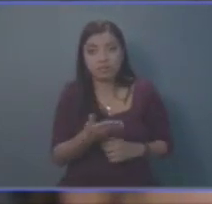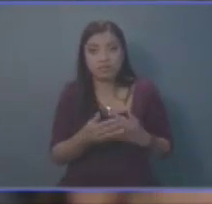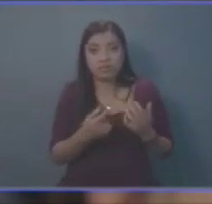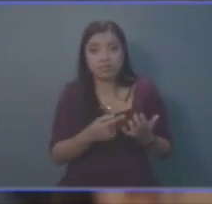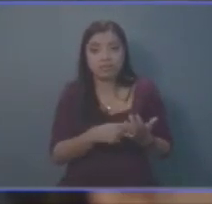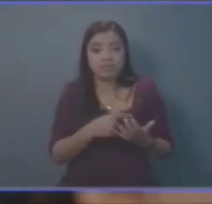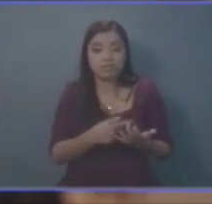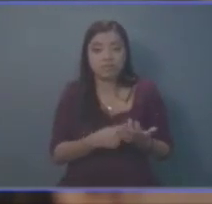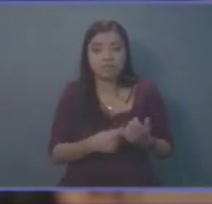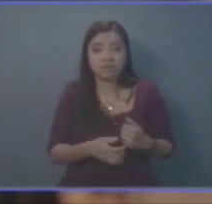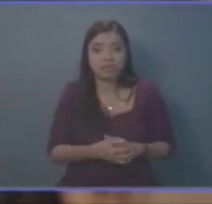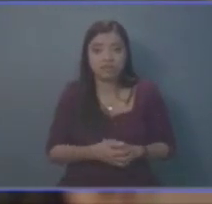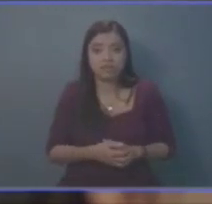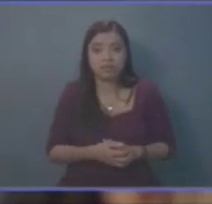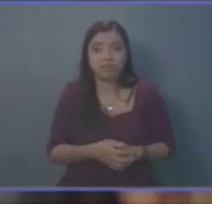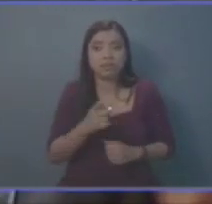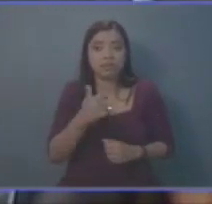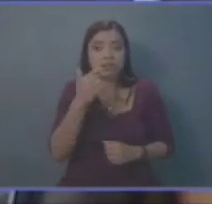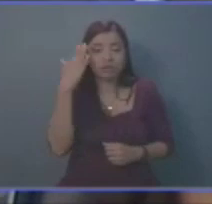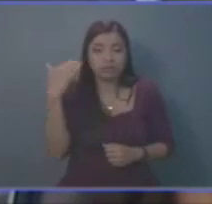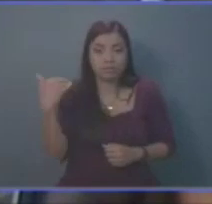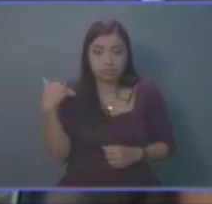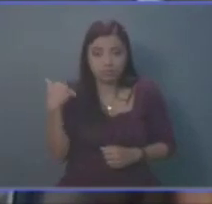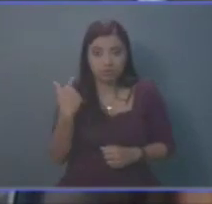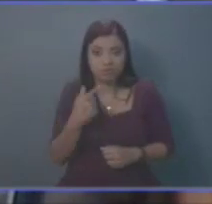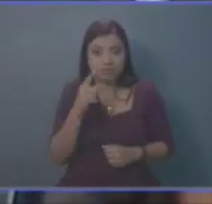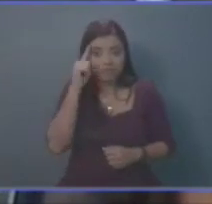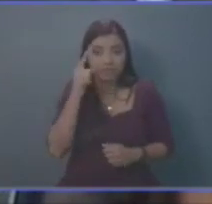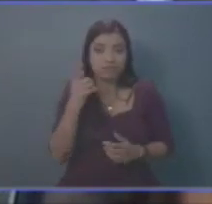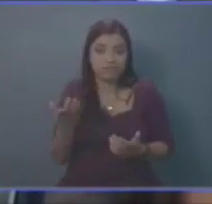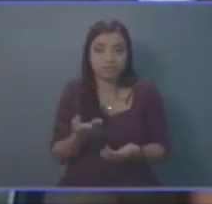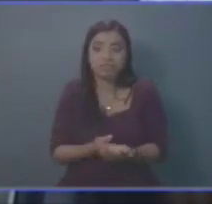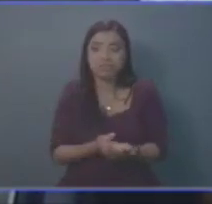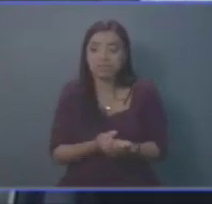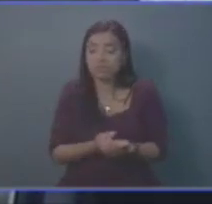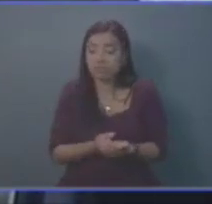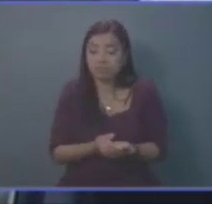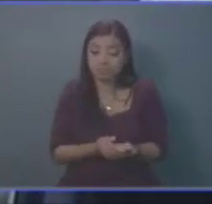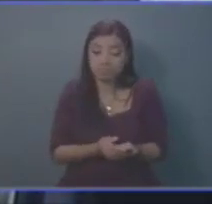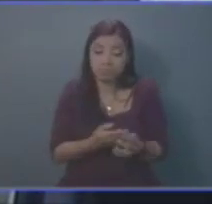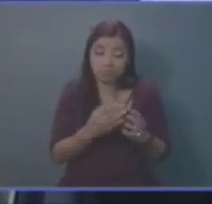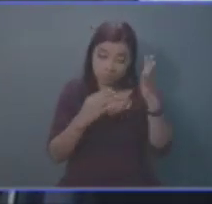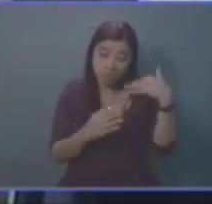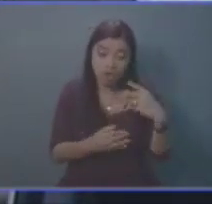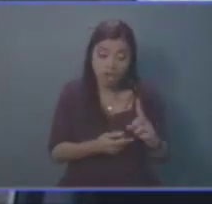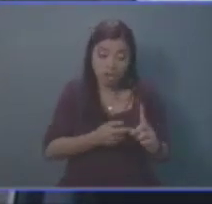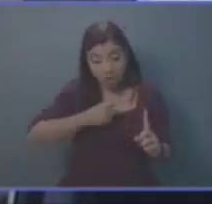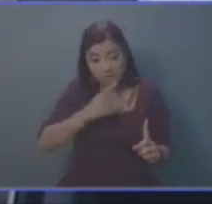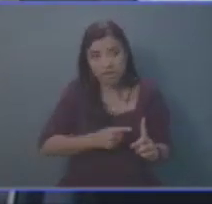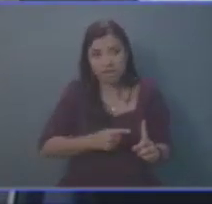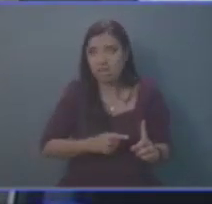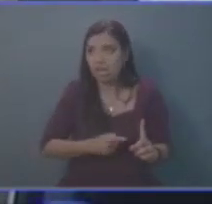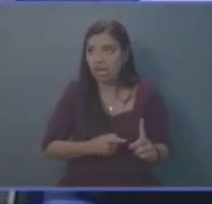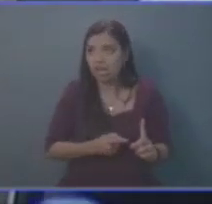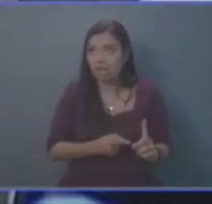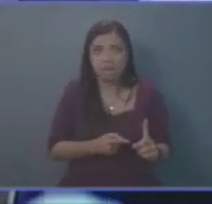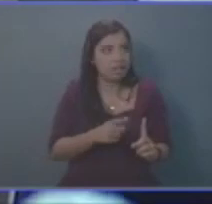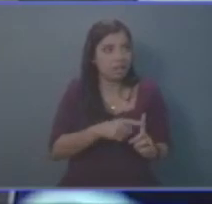obliga a una mujer en esa propuesta de reforma, lamentablemente, a que no pueda llevar a otra